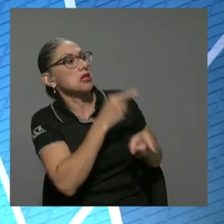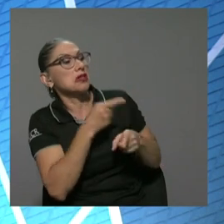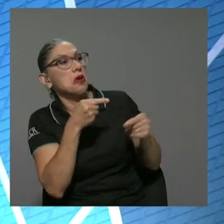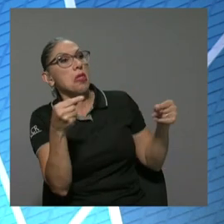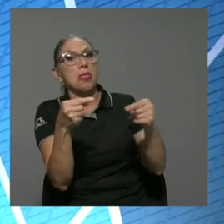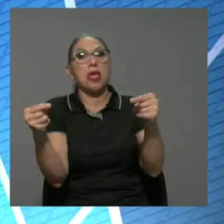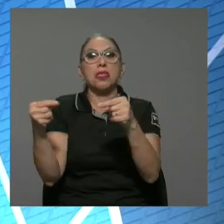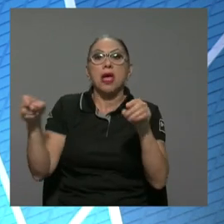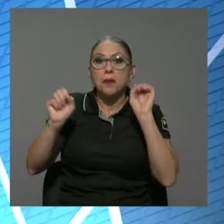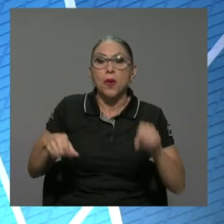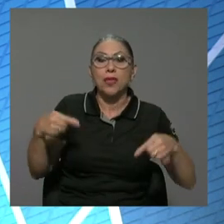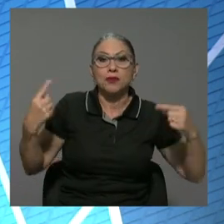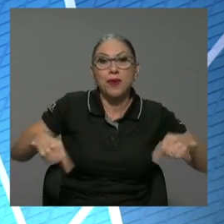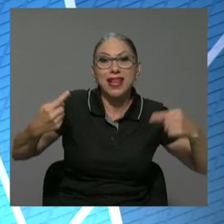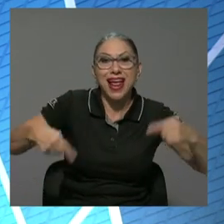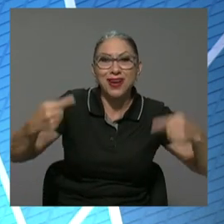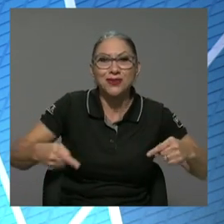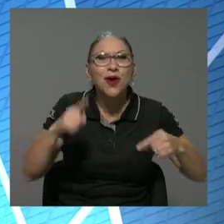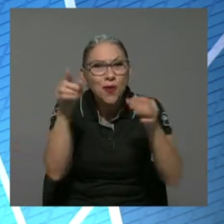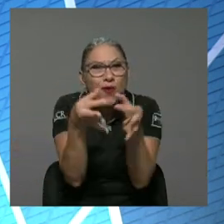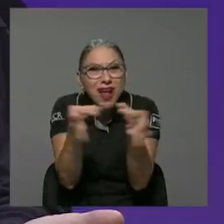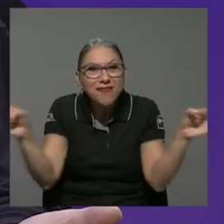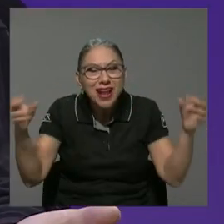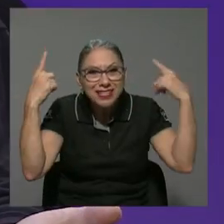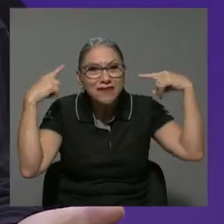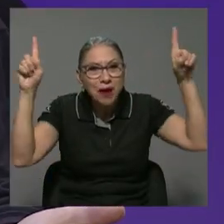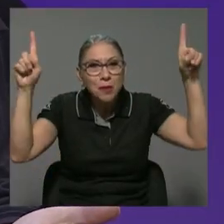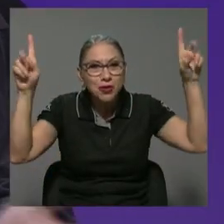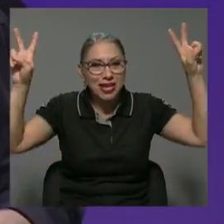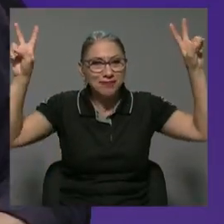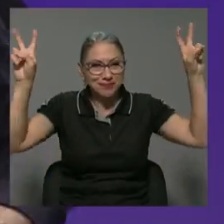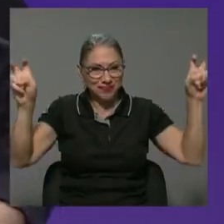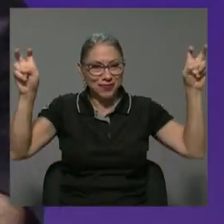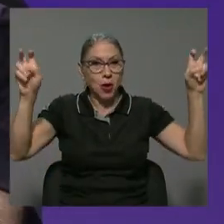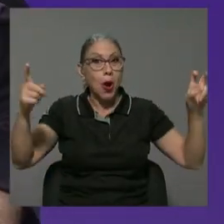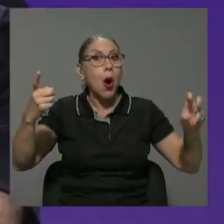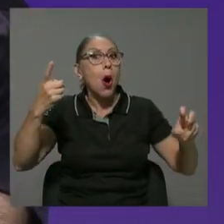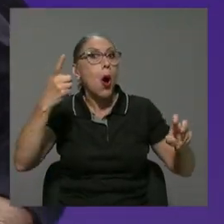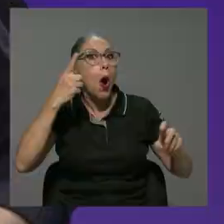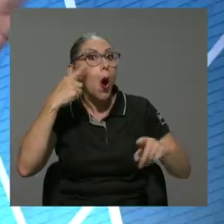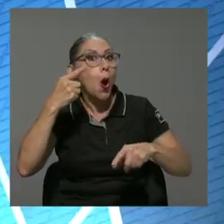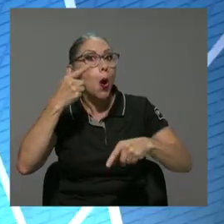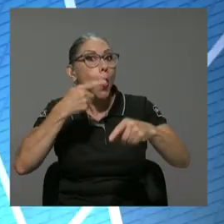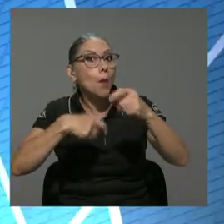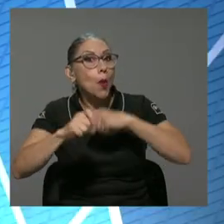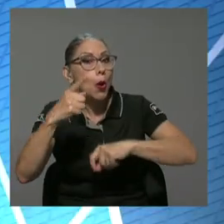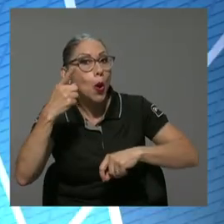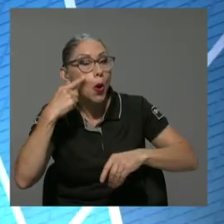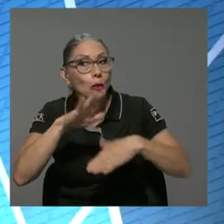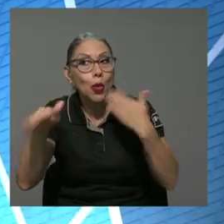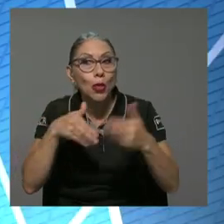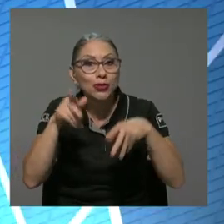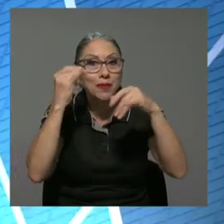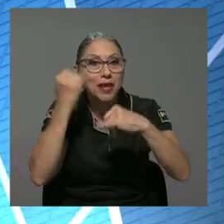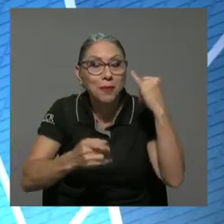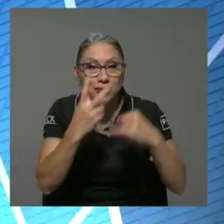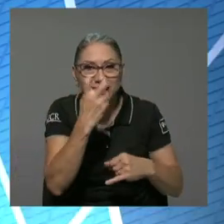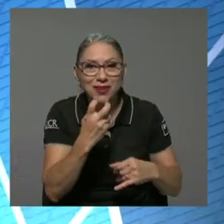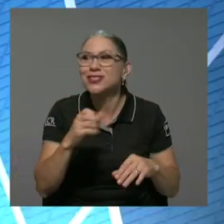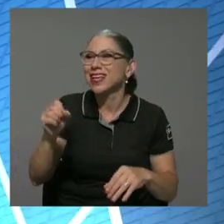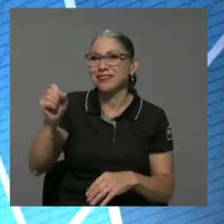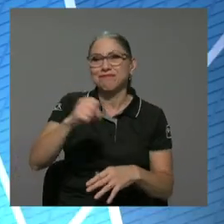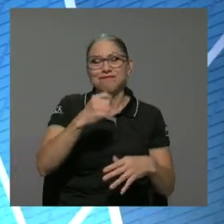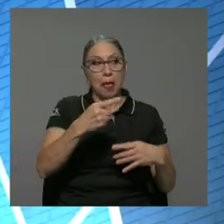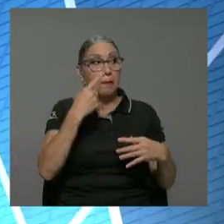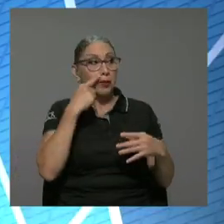Sí, que la frase famosa, ¿verdad? Ojo por ojo, todos terminamos ciegos. Claro, pero al final es una pérdida total para el país. ¿Sí? Te voy a interrumpir un segundo, Cisca, porque vamos a